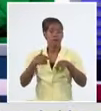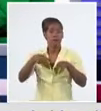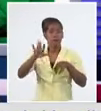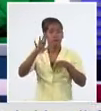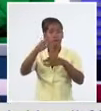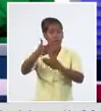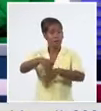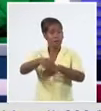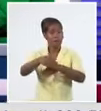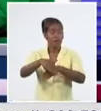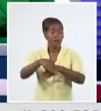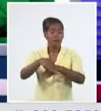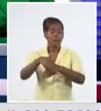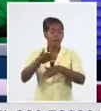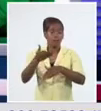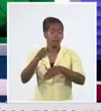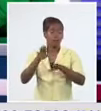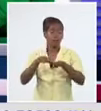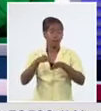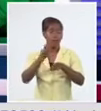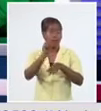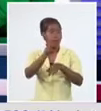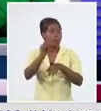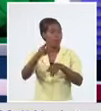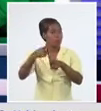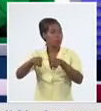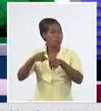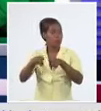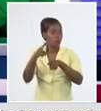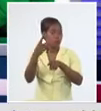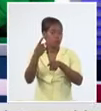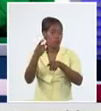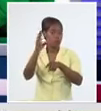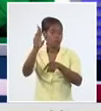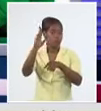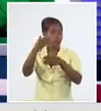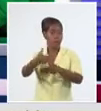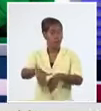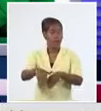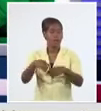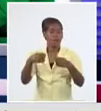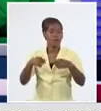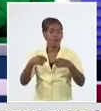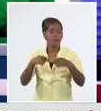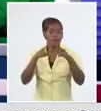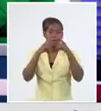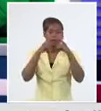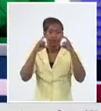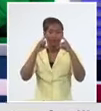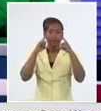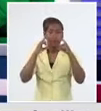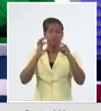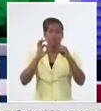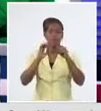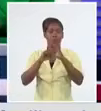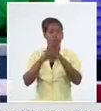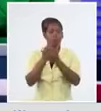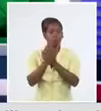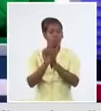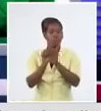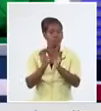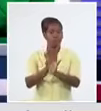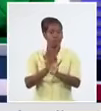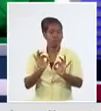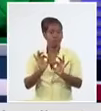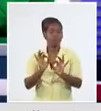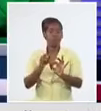en ocasiones que salir por determinadas tareas, tenemos que salir con responsabilidad, porque los adolescentes no salen de las